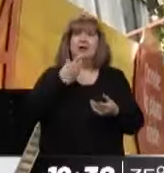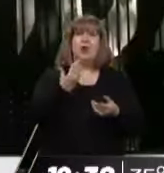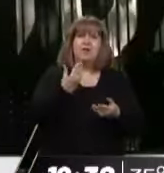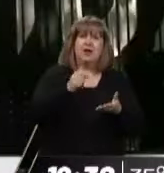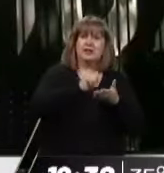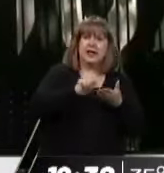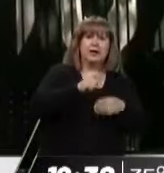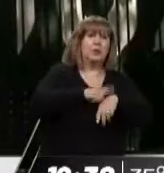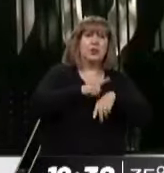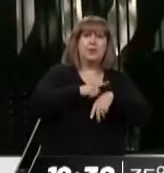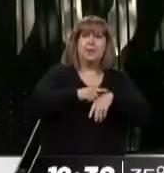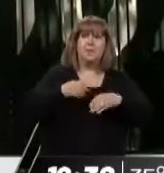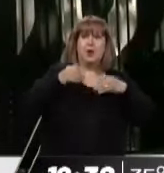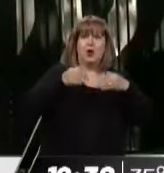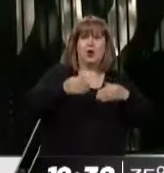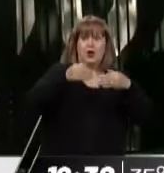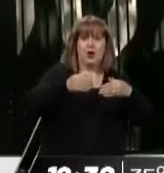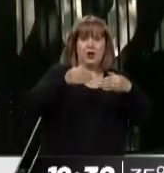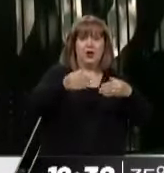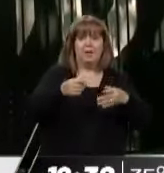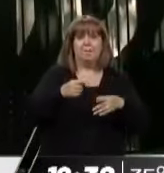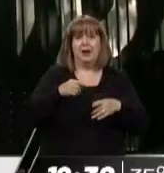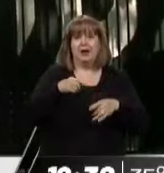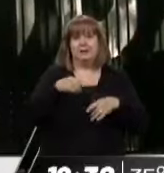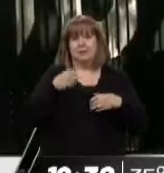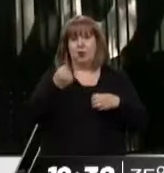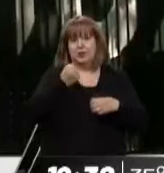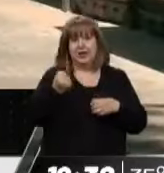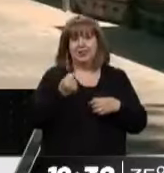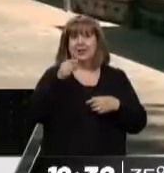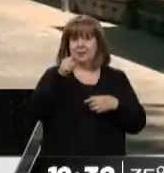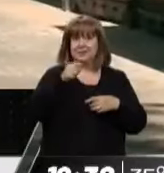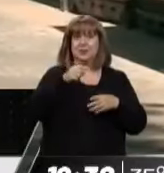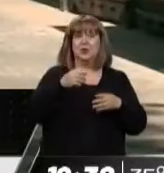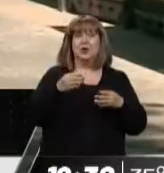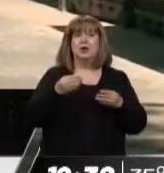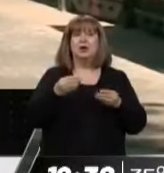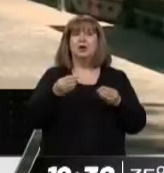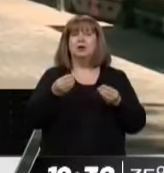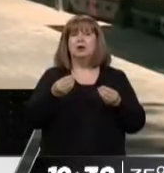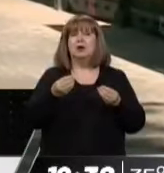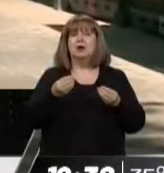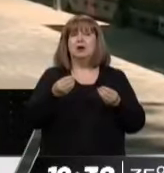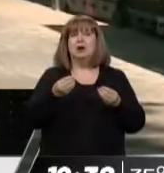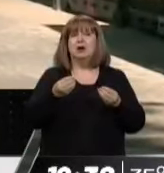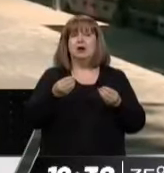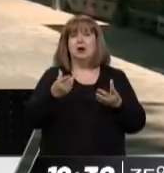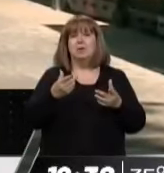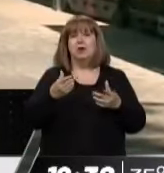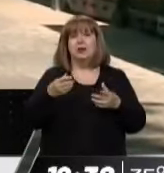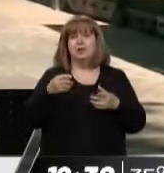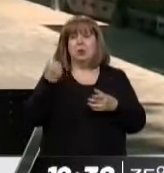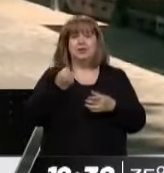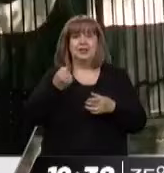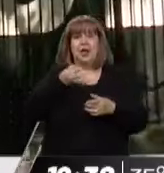falta, cuánto tiempo llevaría, para también hablar de tiempo certero. Es importante en estos momentos hablar, y más con los feriantes nosotros en la mesa,